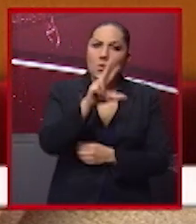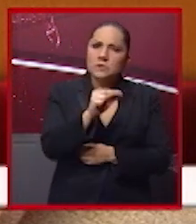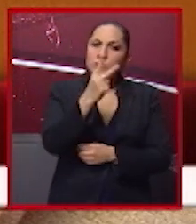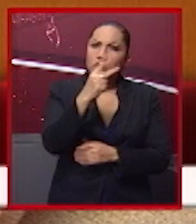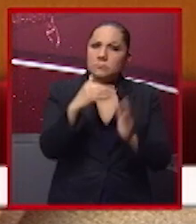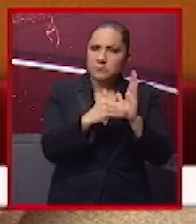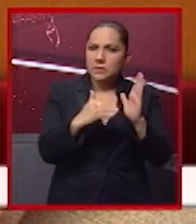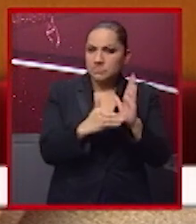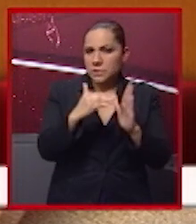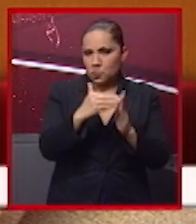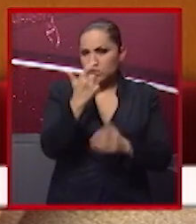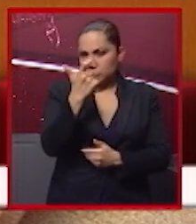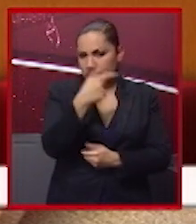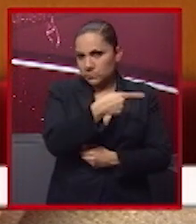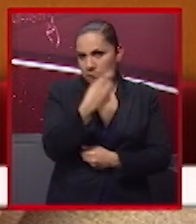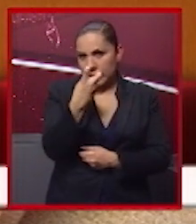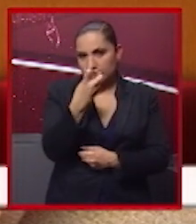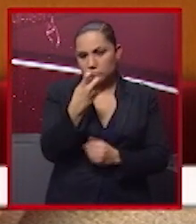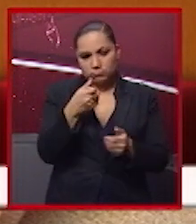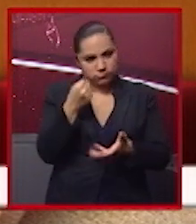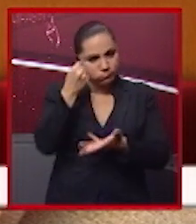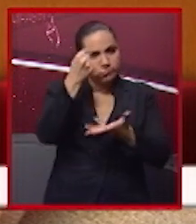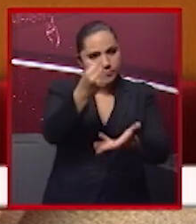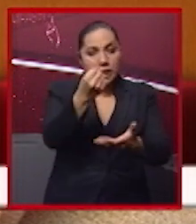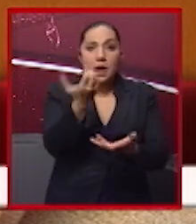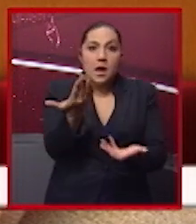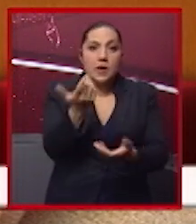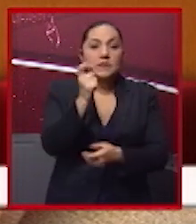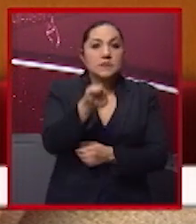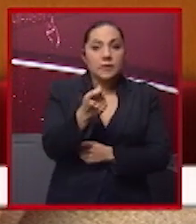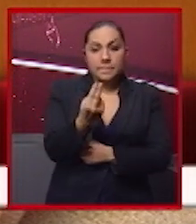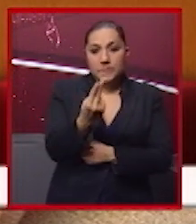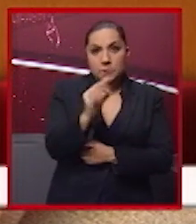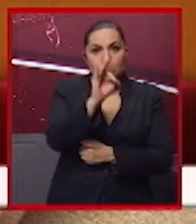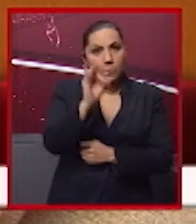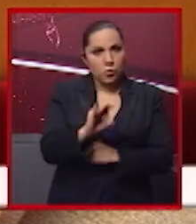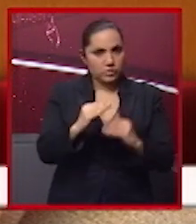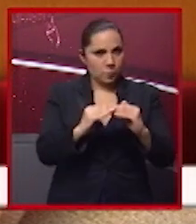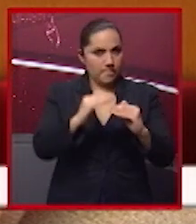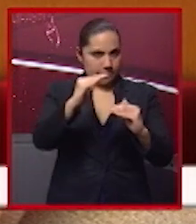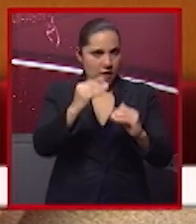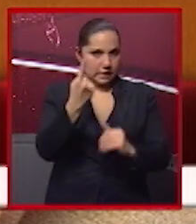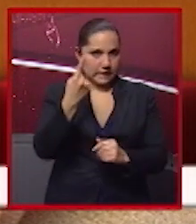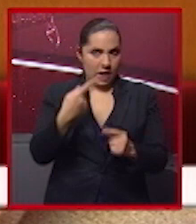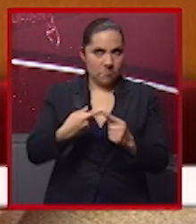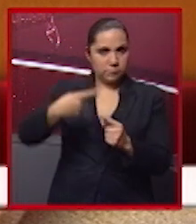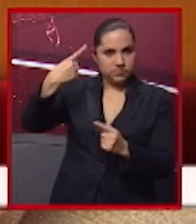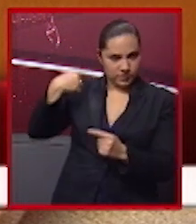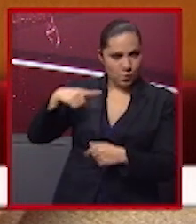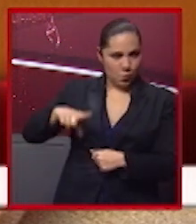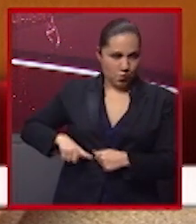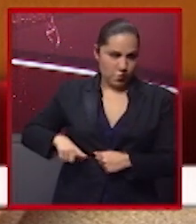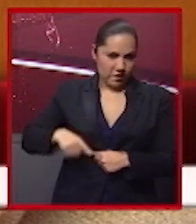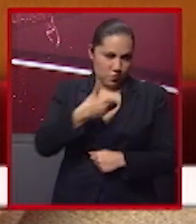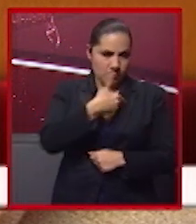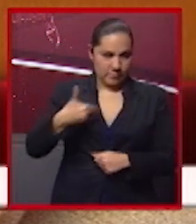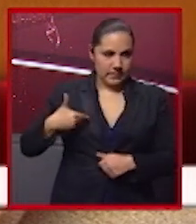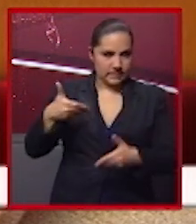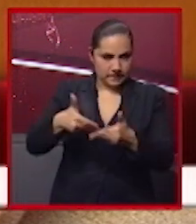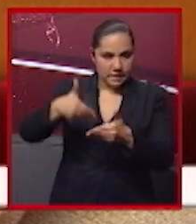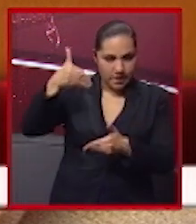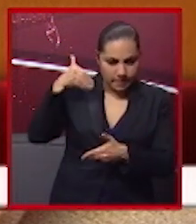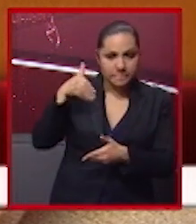un 25% más recursos que en la administración inmediata anterior, para